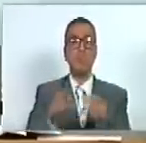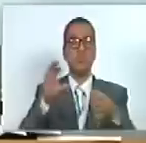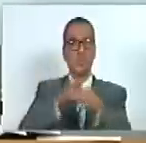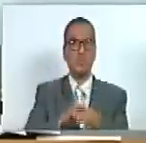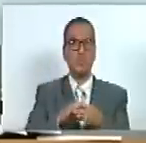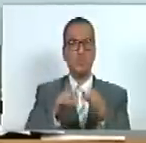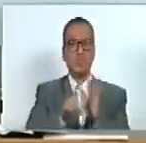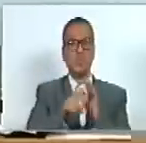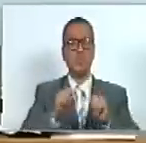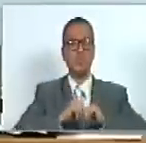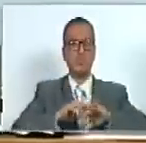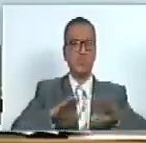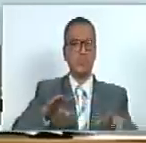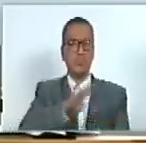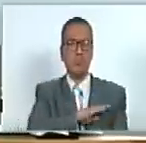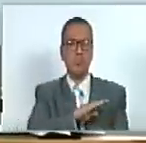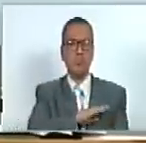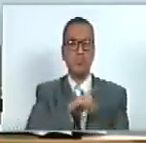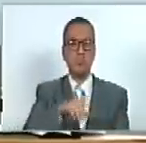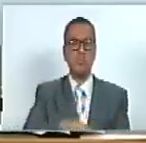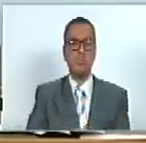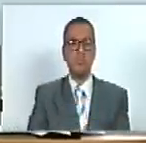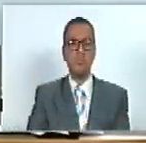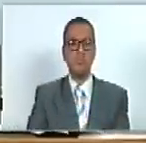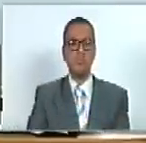ley de extensión de dominio.